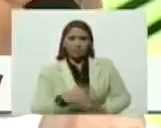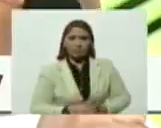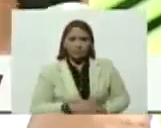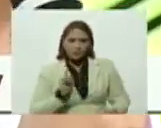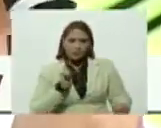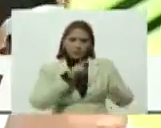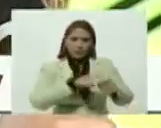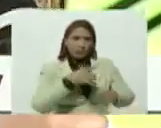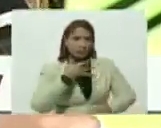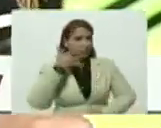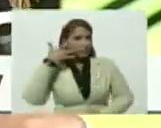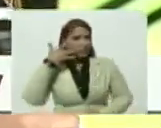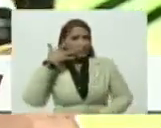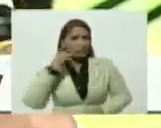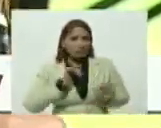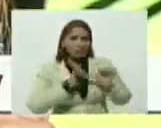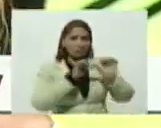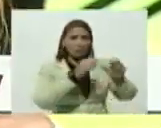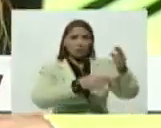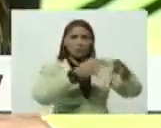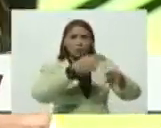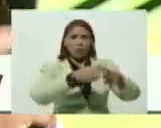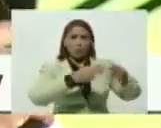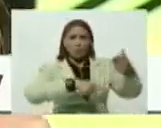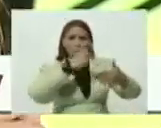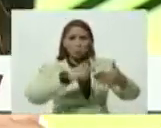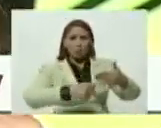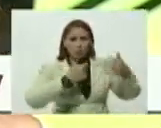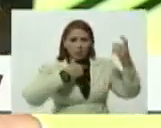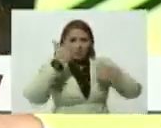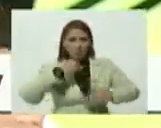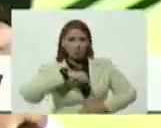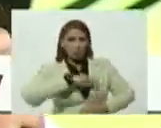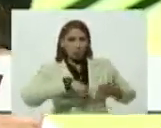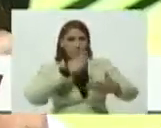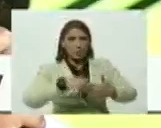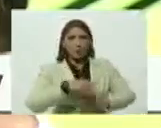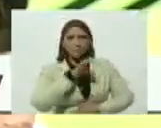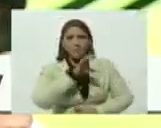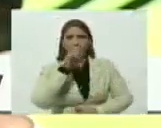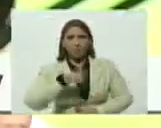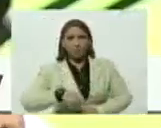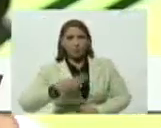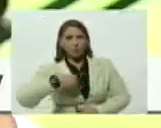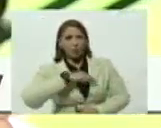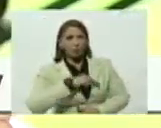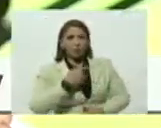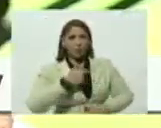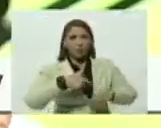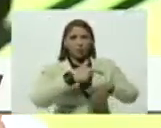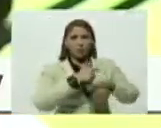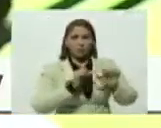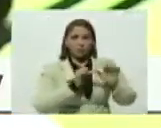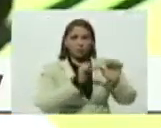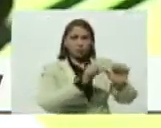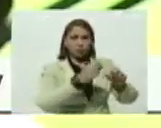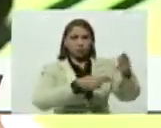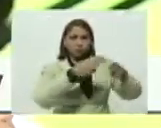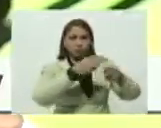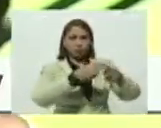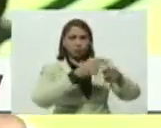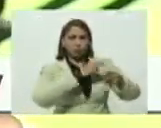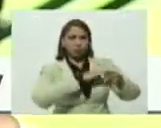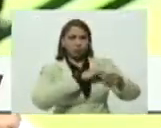y orgullosa de seguir construyendo el programa de Chávez, nuestro plan de la patria y nuestro gobierno y seguir construyendo